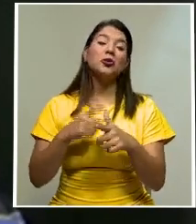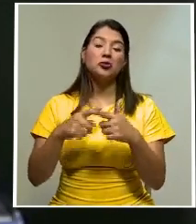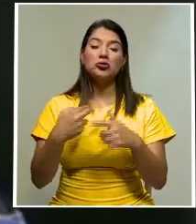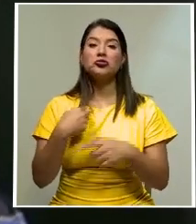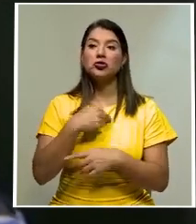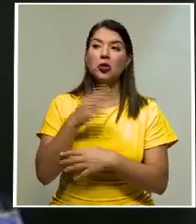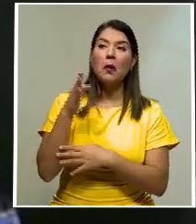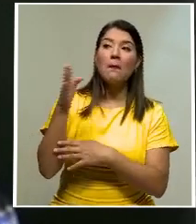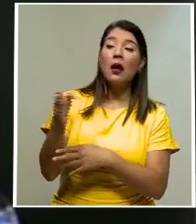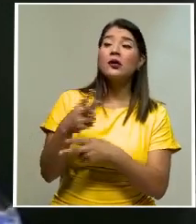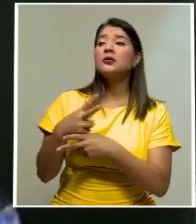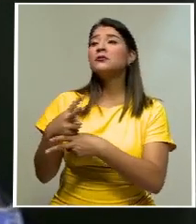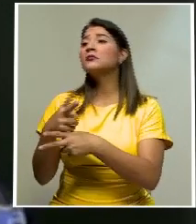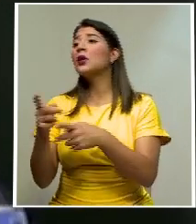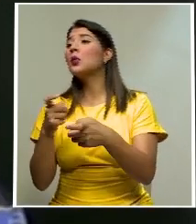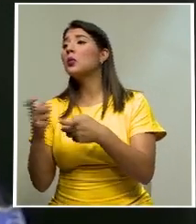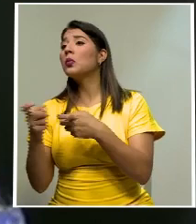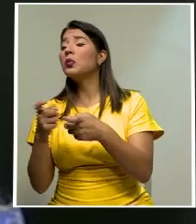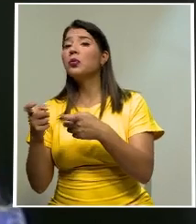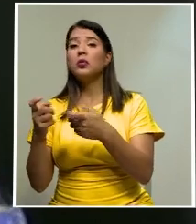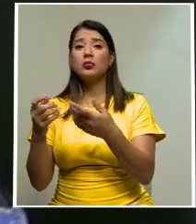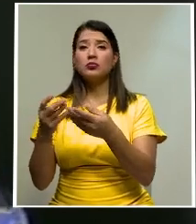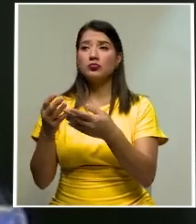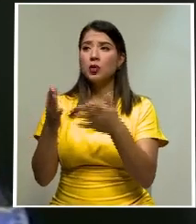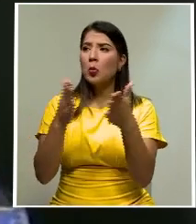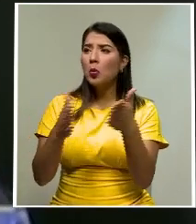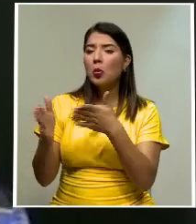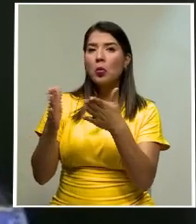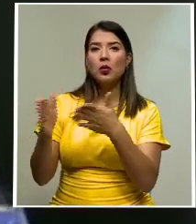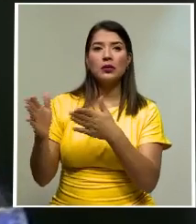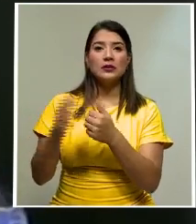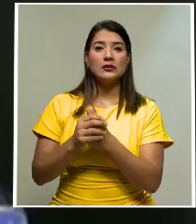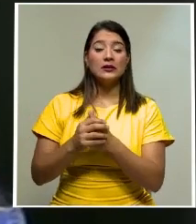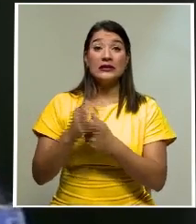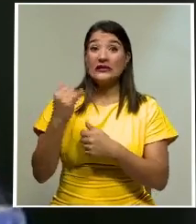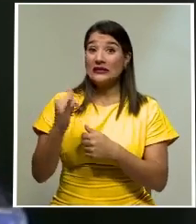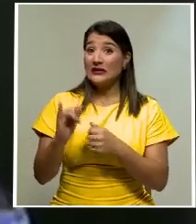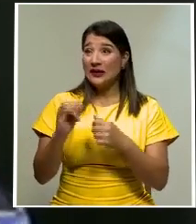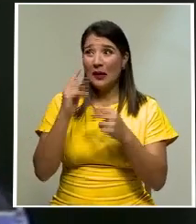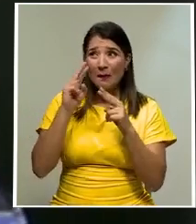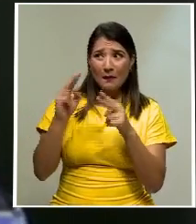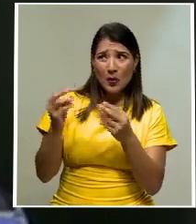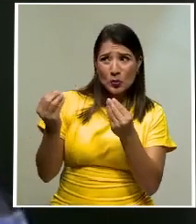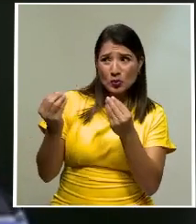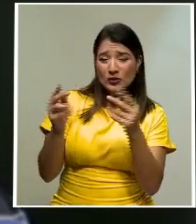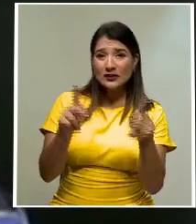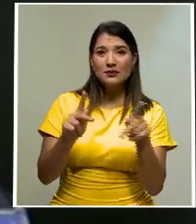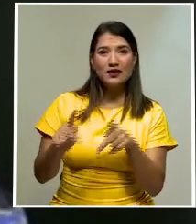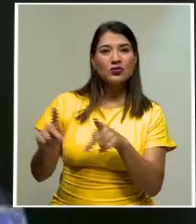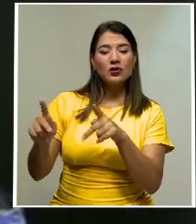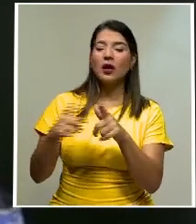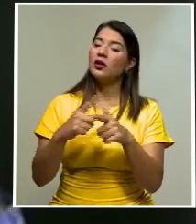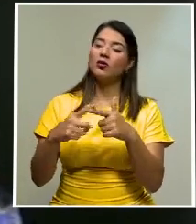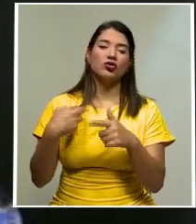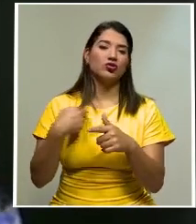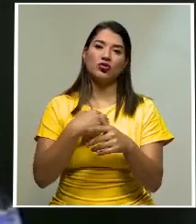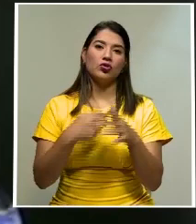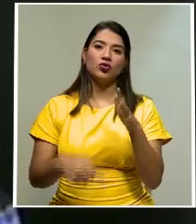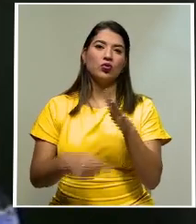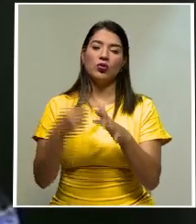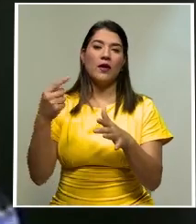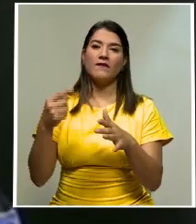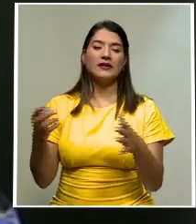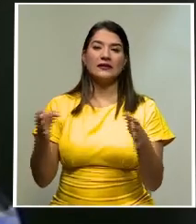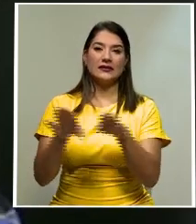vamos y hacemos una regulación, y de reincidir o de ser demasiada la cantidad de gente que se encuentra en el lugar, pues deberíamos de una vez con lo que es